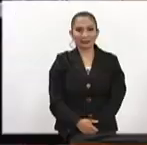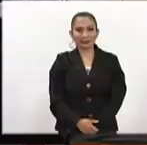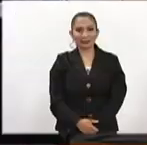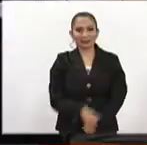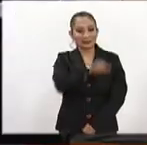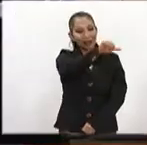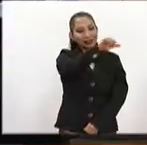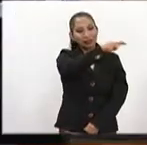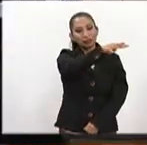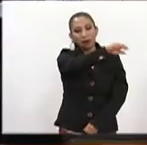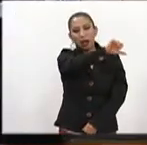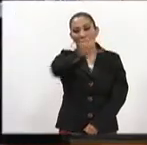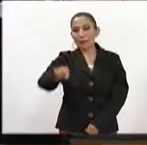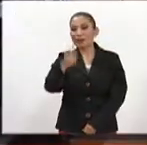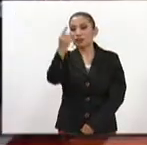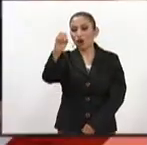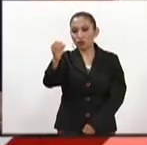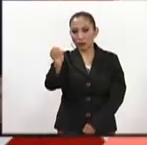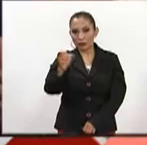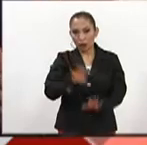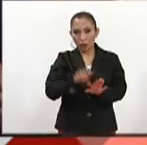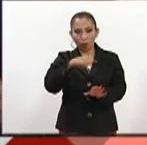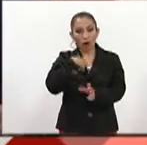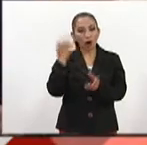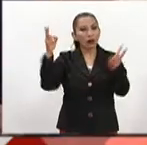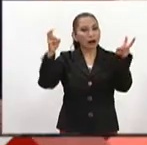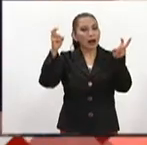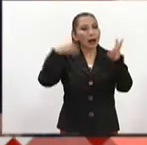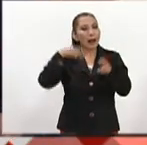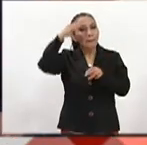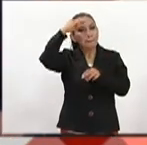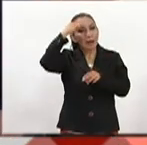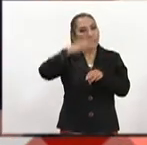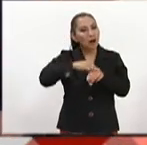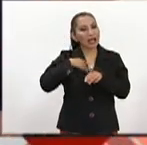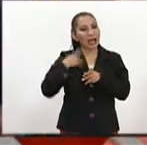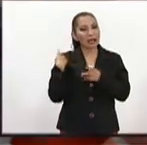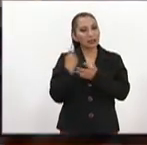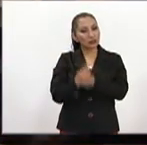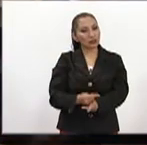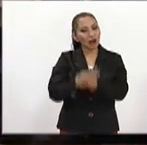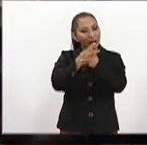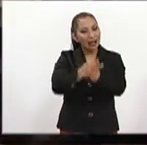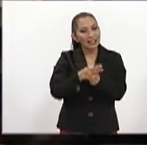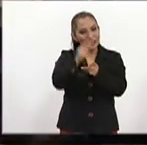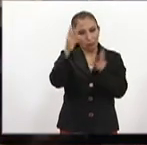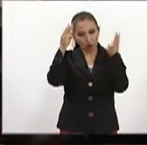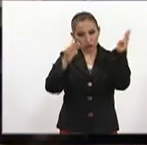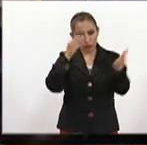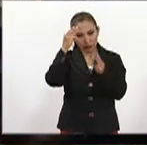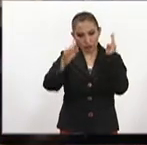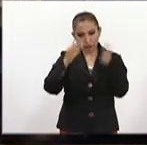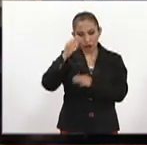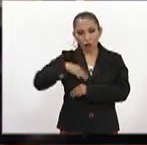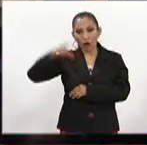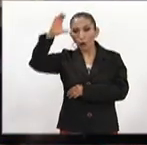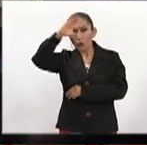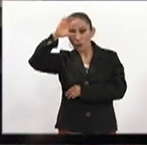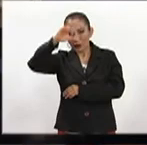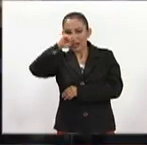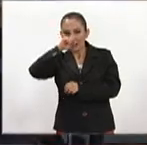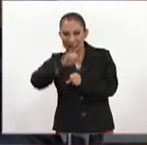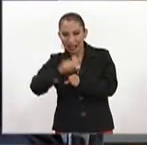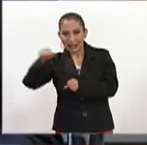2017. Del 19 al 21 de octubre y teniendo como marco el Museo de Memoria y Tolerancia, la Secretaría de Cultura a través de la Fonoteca